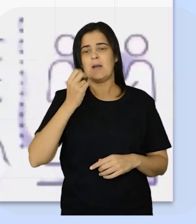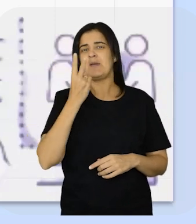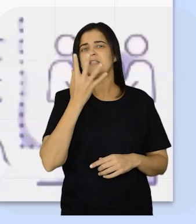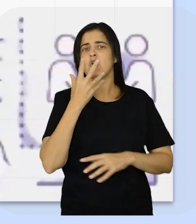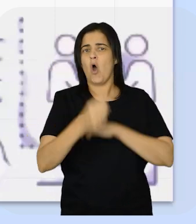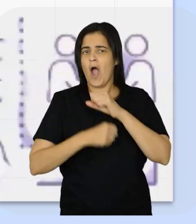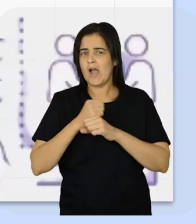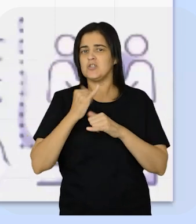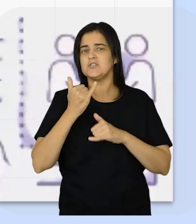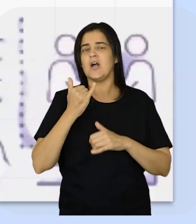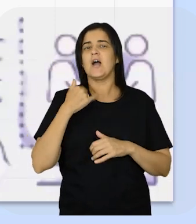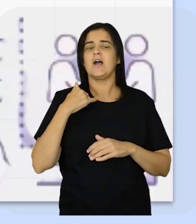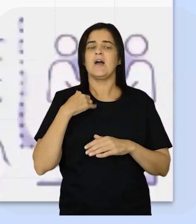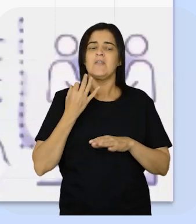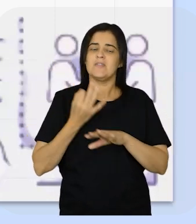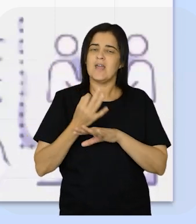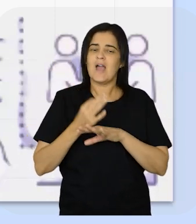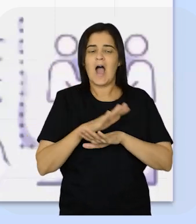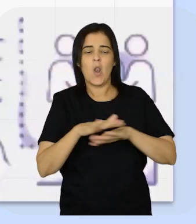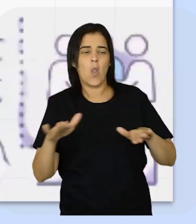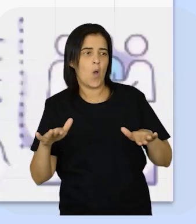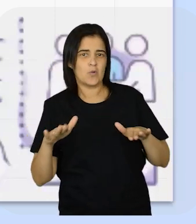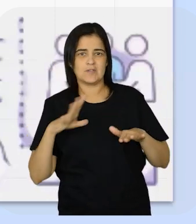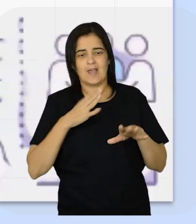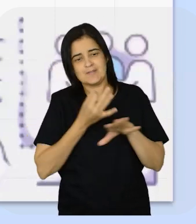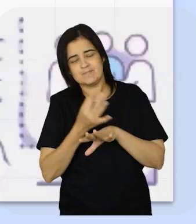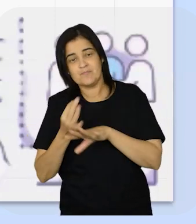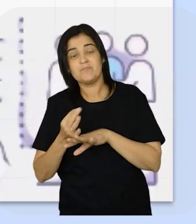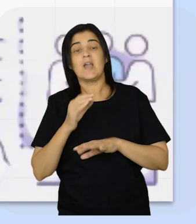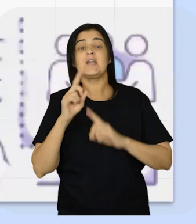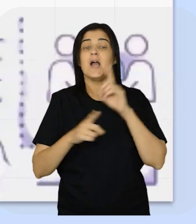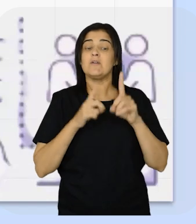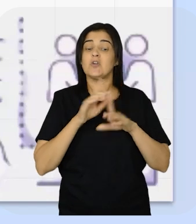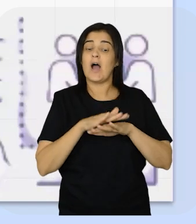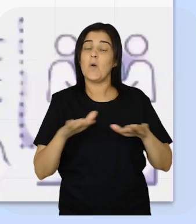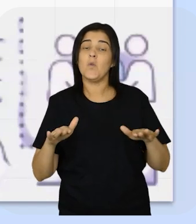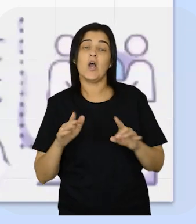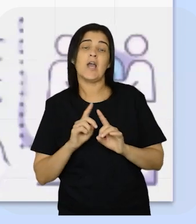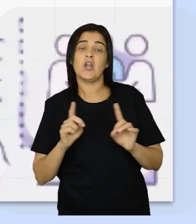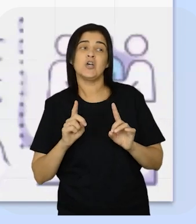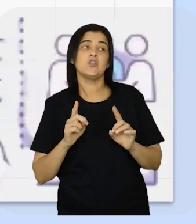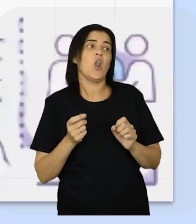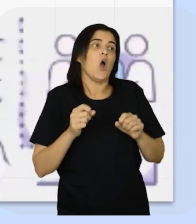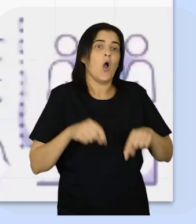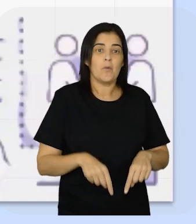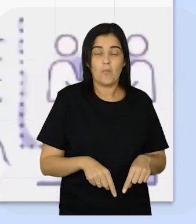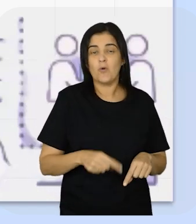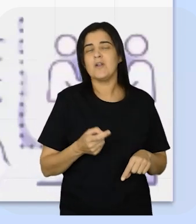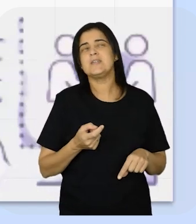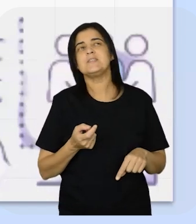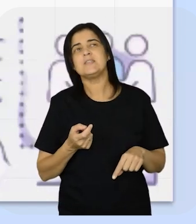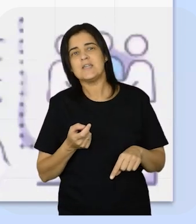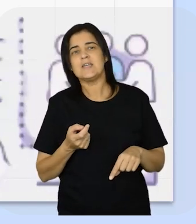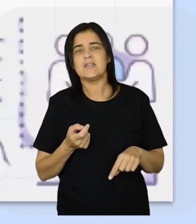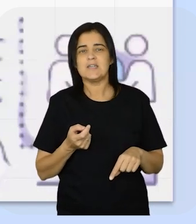25 años de alumnos no tradicionales, que a veces los alumnos no tradicionales son un poco